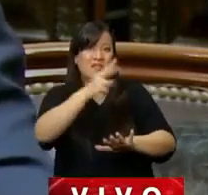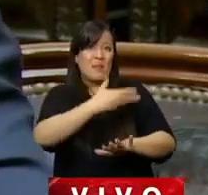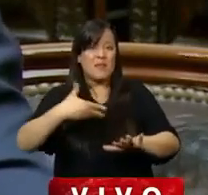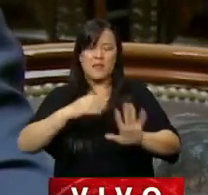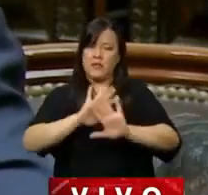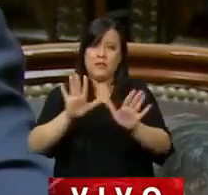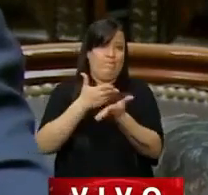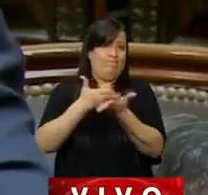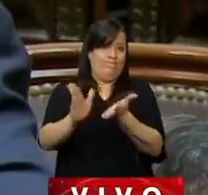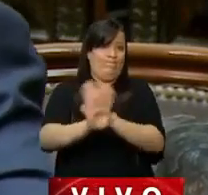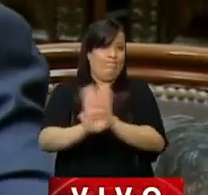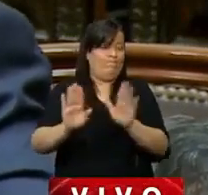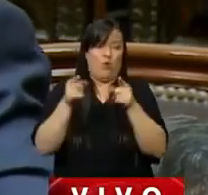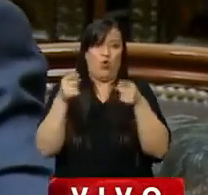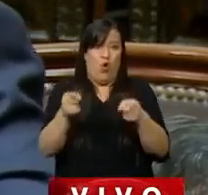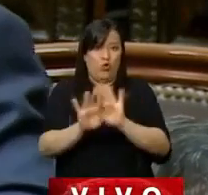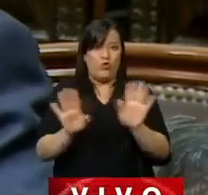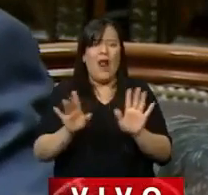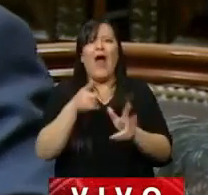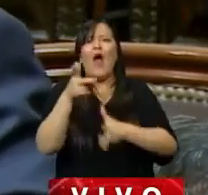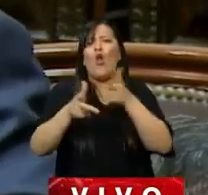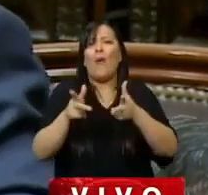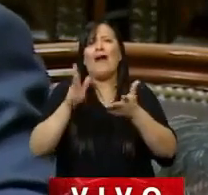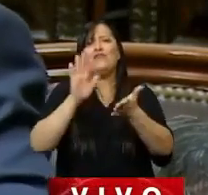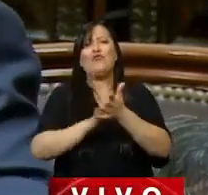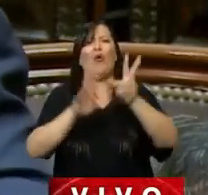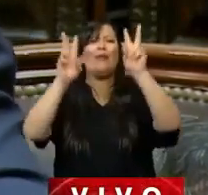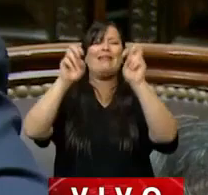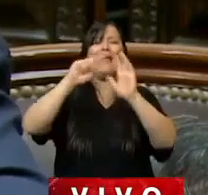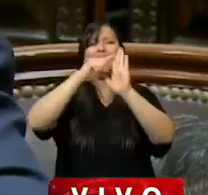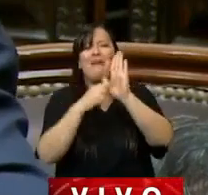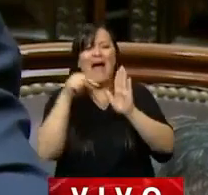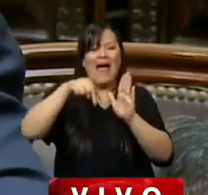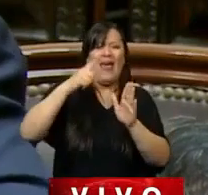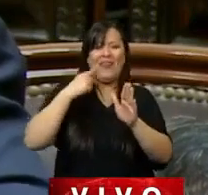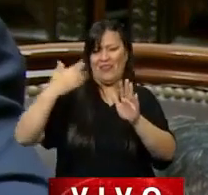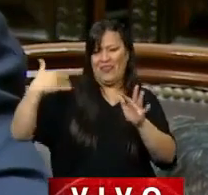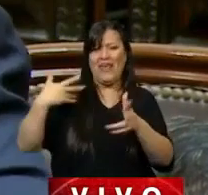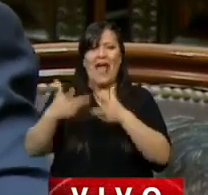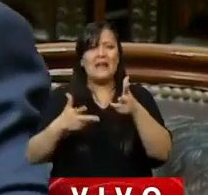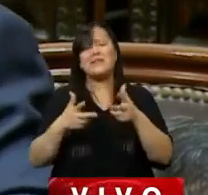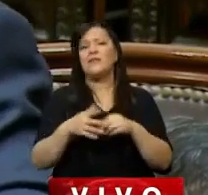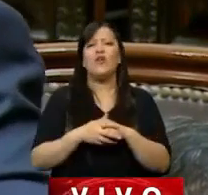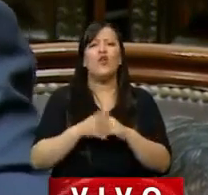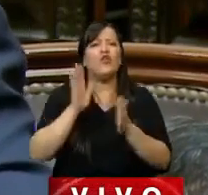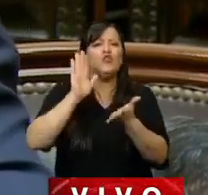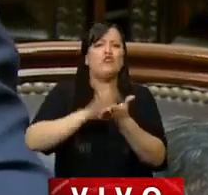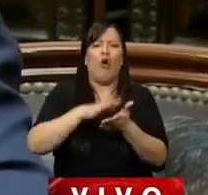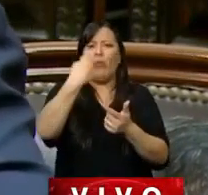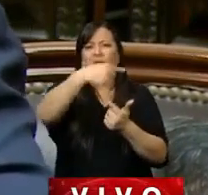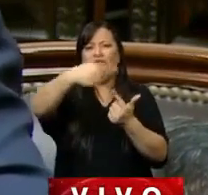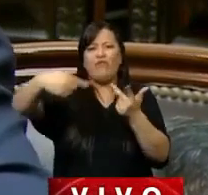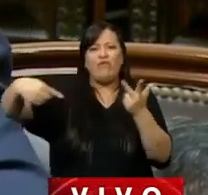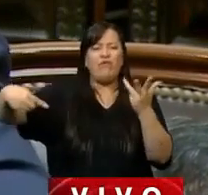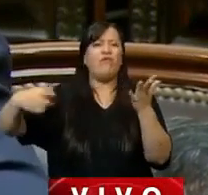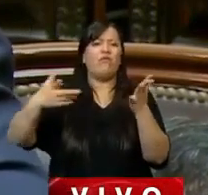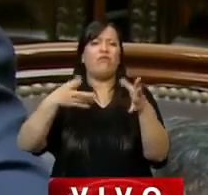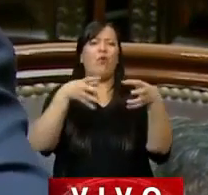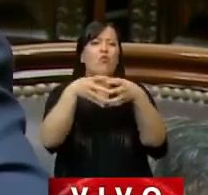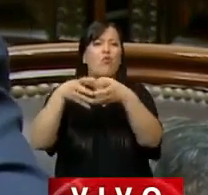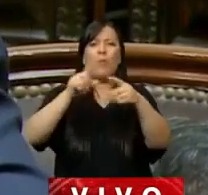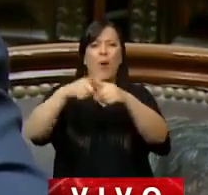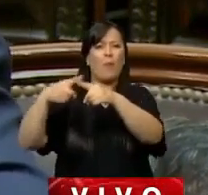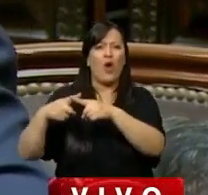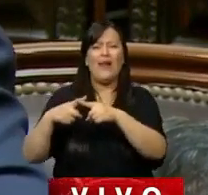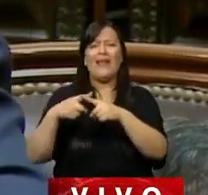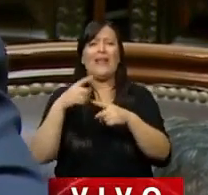en consideraciones acerca de las consideraciones que se vienen haciendo en estos días por parte de diversas fuerzas